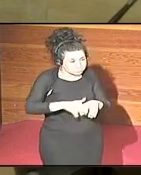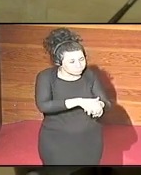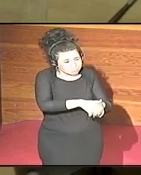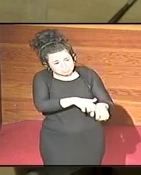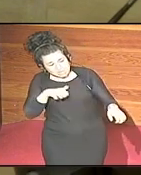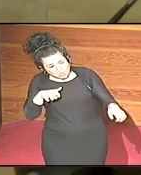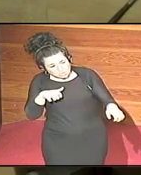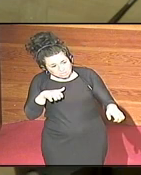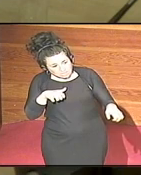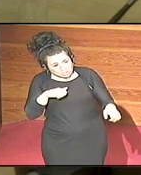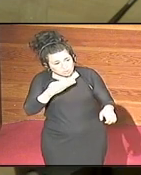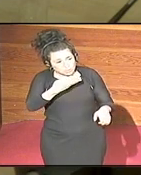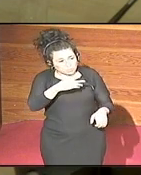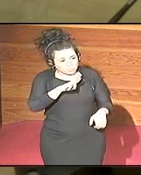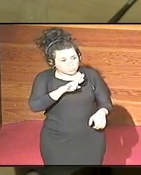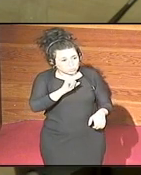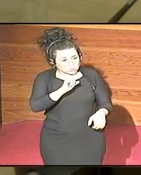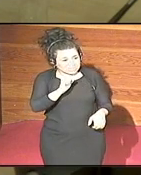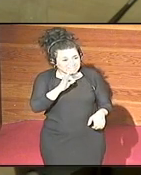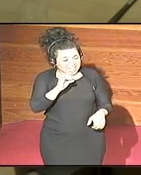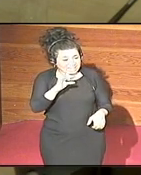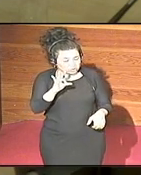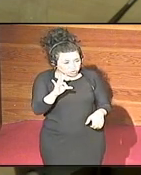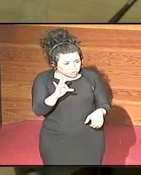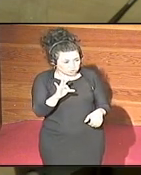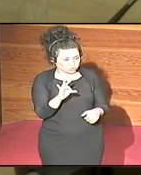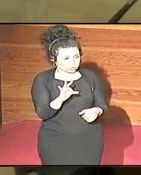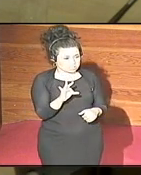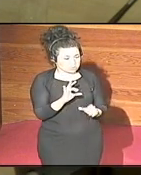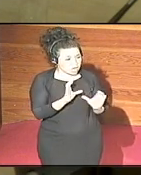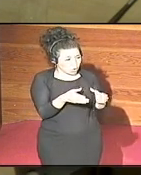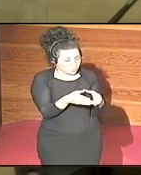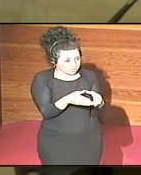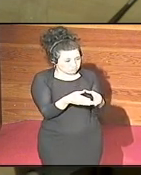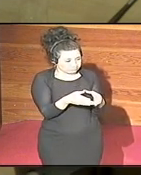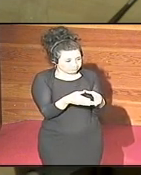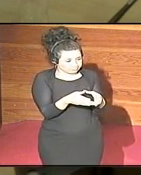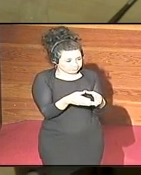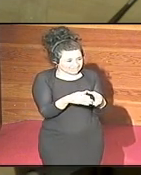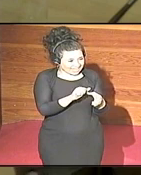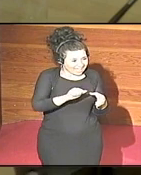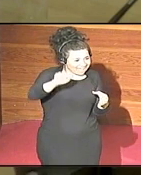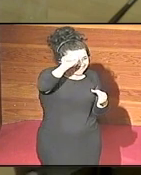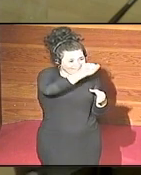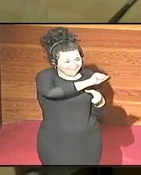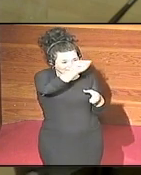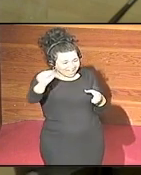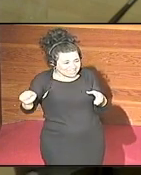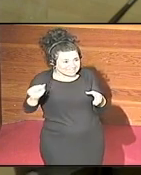rusas son buriatos, que son, es una población, una comunidad asiática de